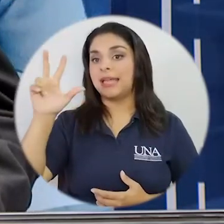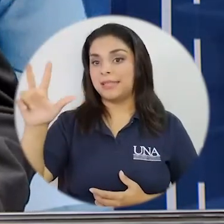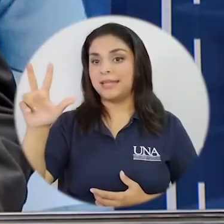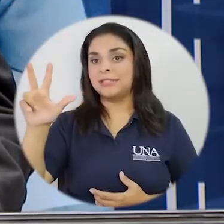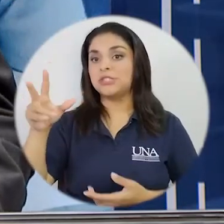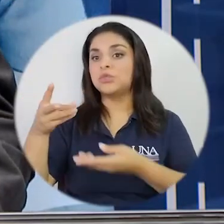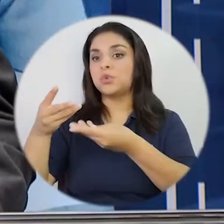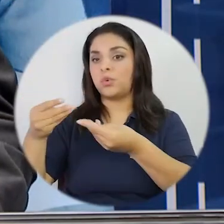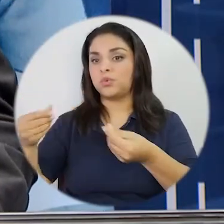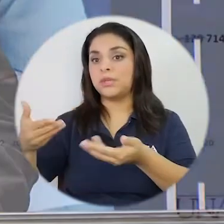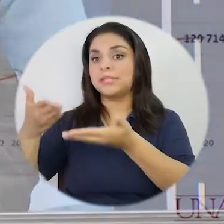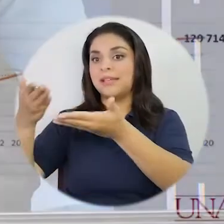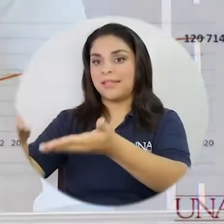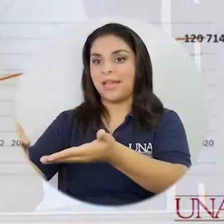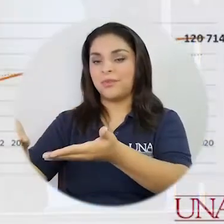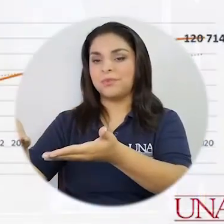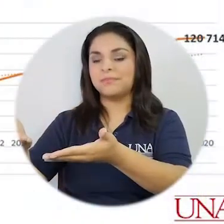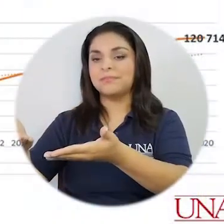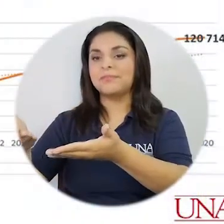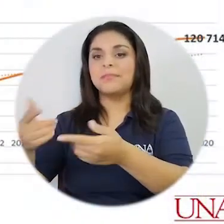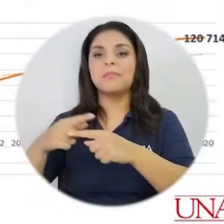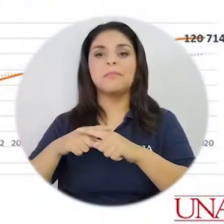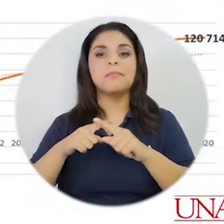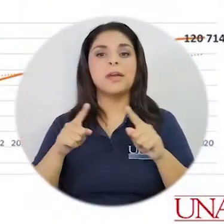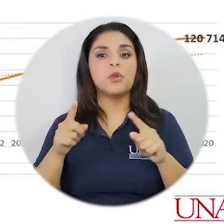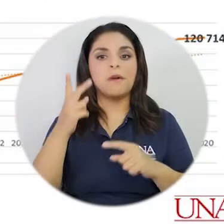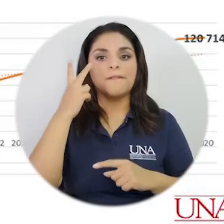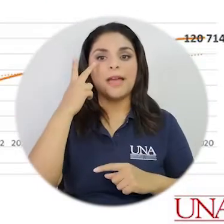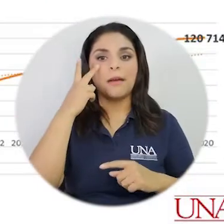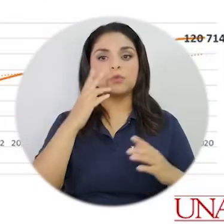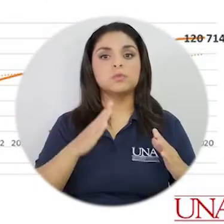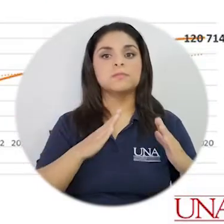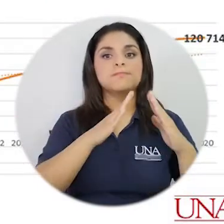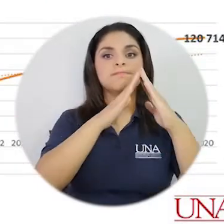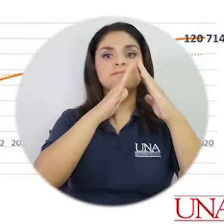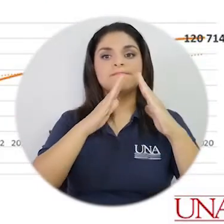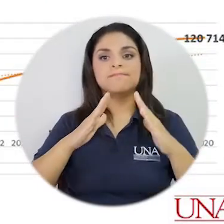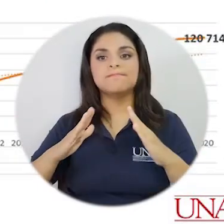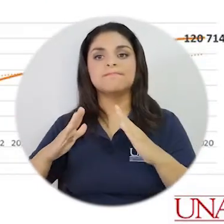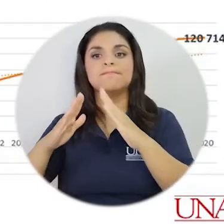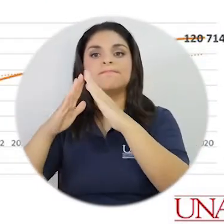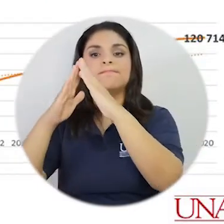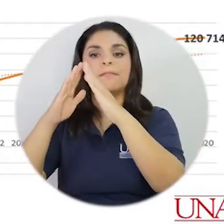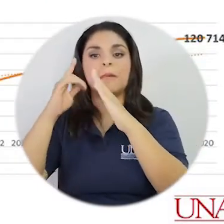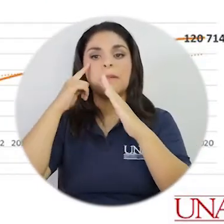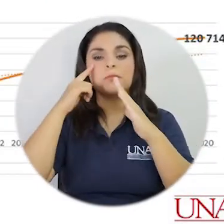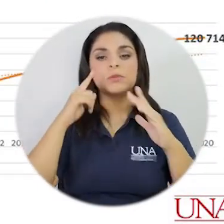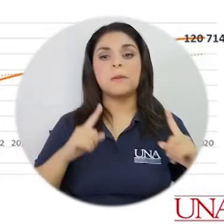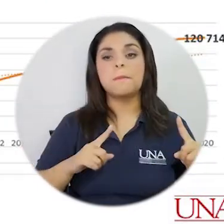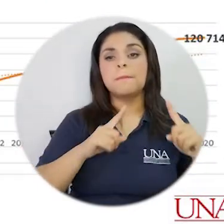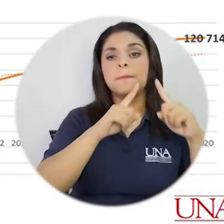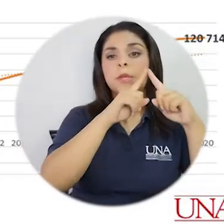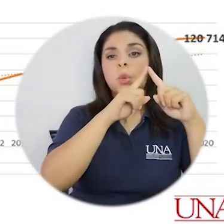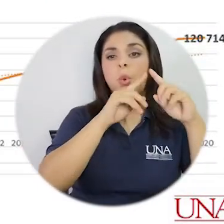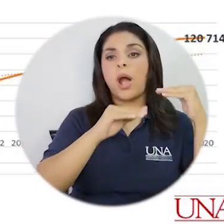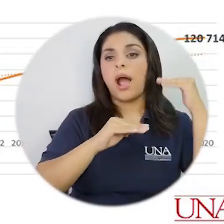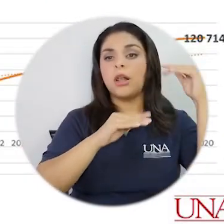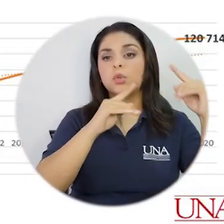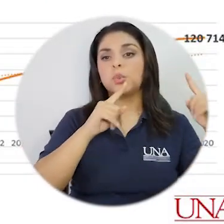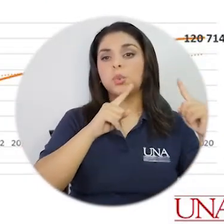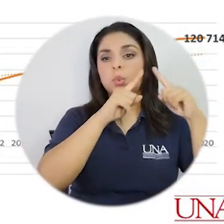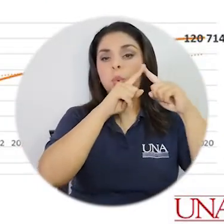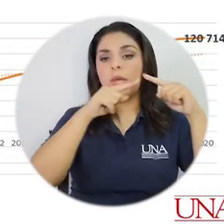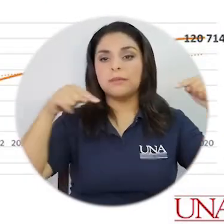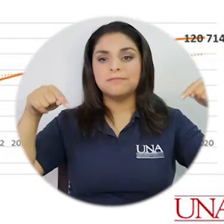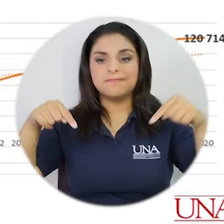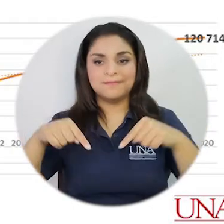12.873 soluciones se dieron durante el 2020, podemos ver los picos. Veamos el pico más alto, el pico más bajo